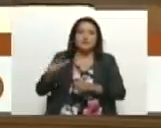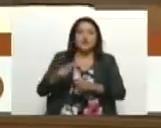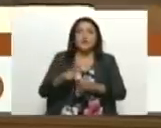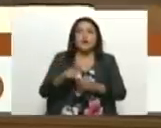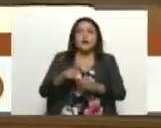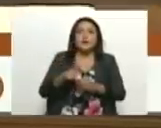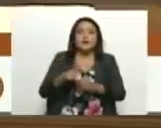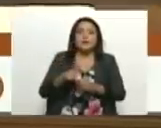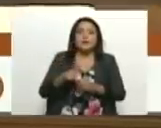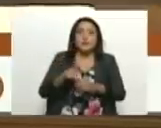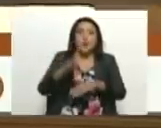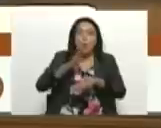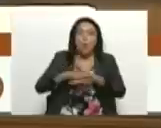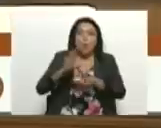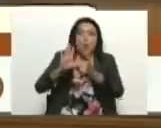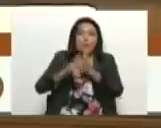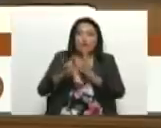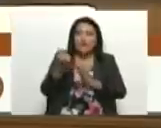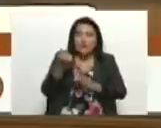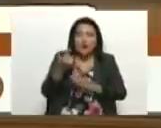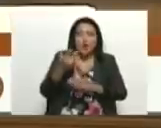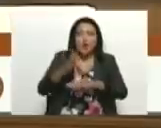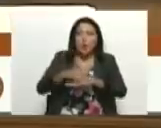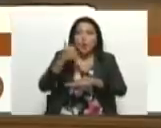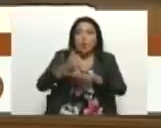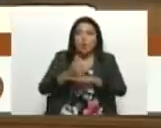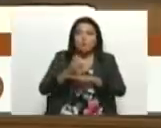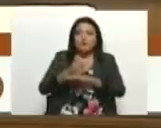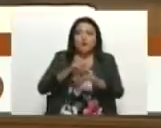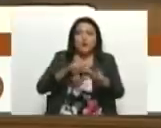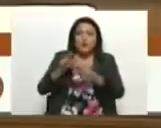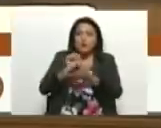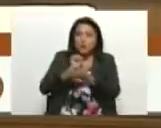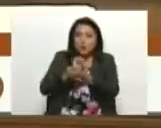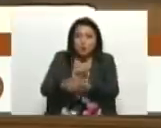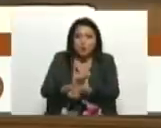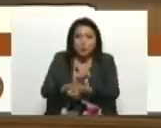robó. Porque eso es lo que normalmente ocurre, ¿no?